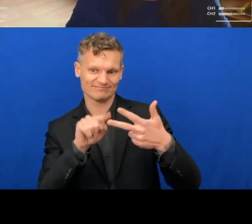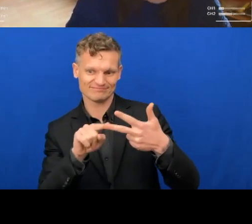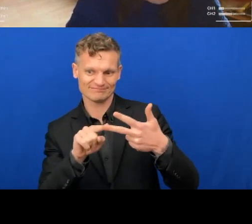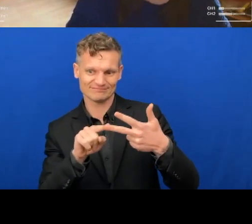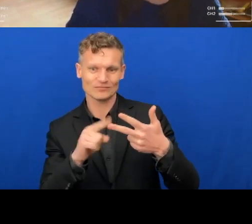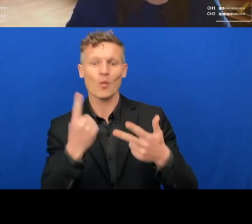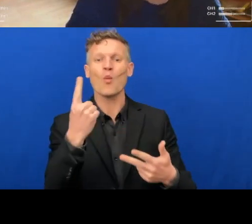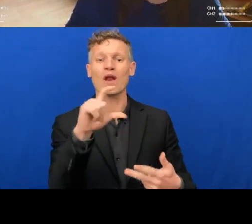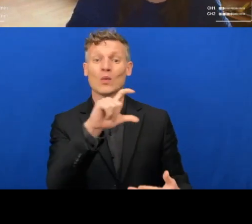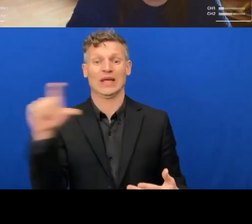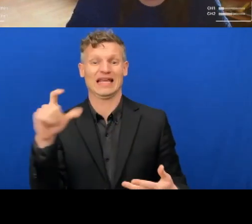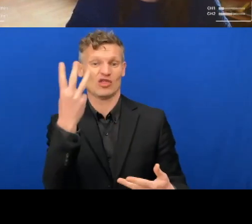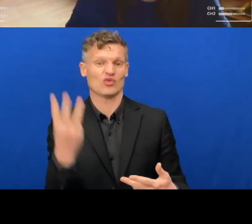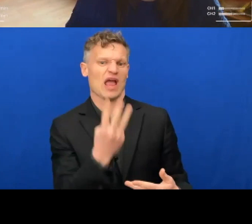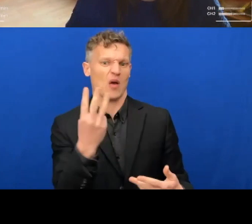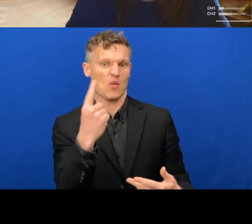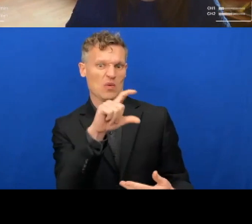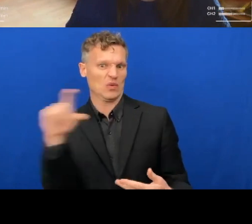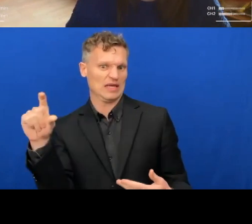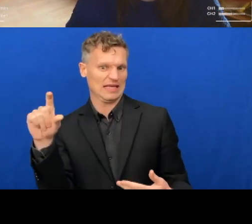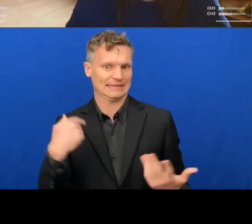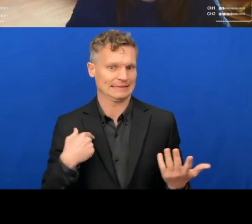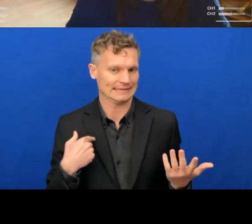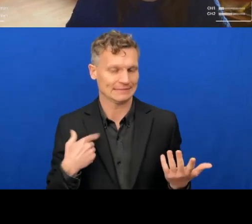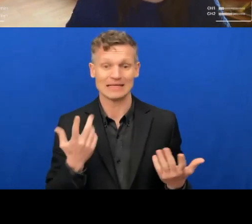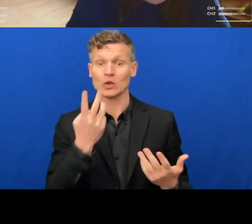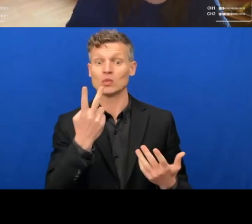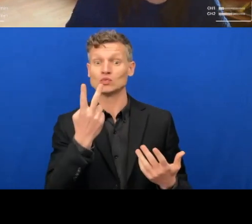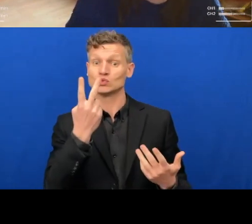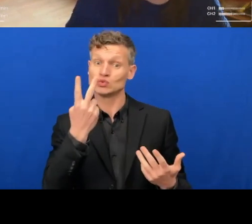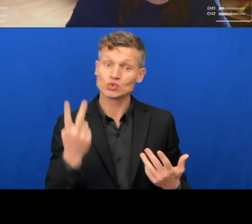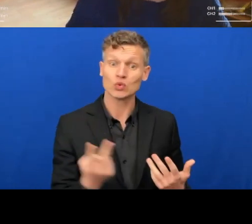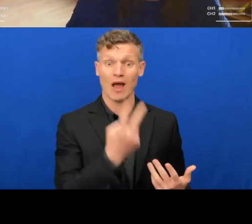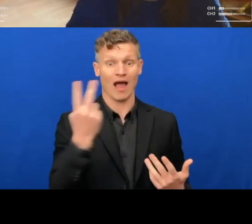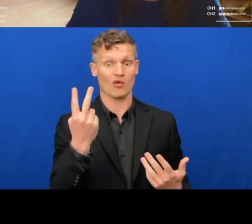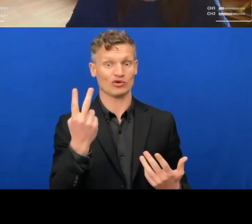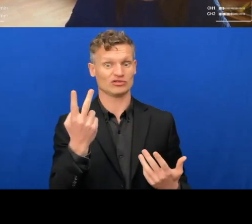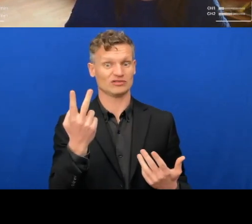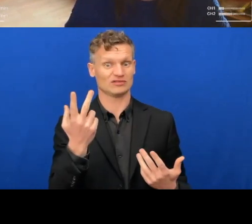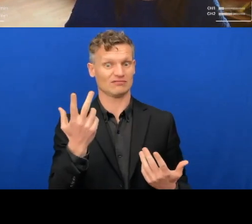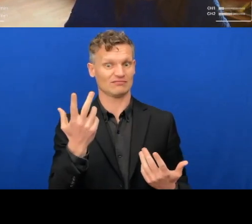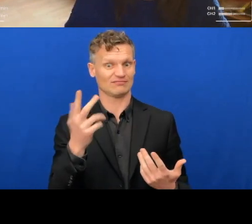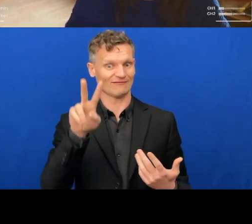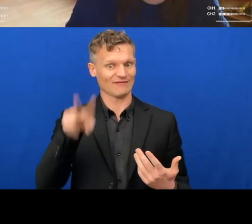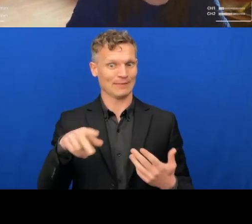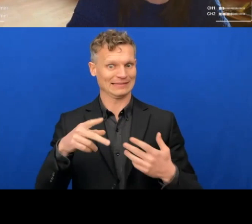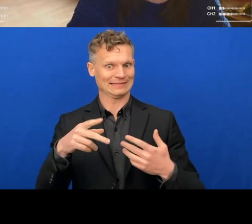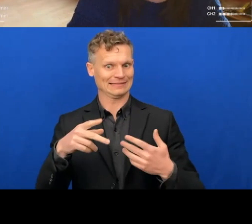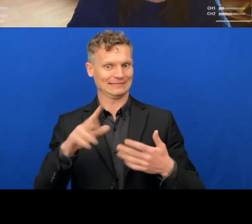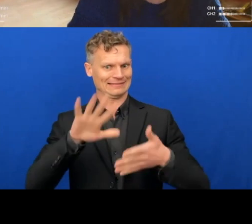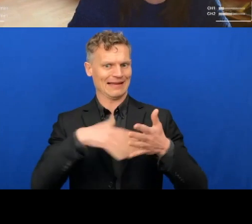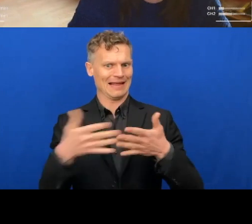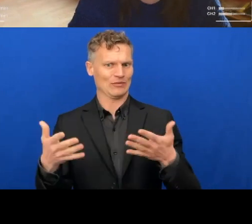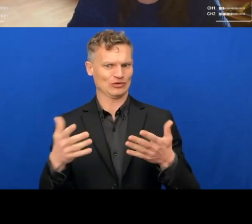elegido el alumno. Esto significaba que solamente había 2 horas para aprendizaje de lengua de